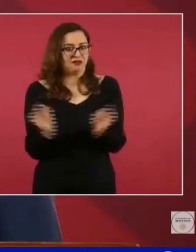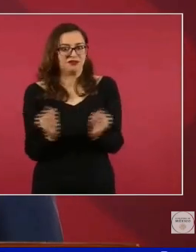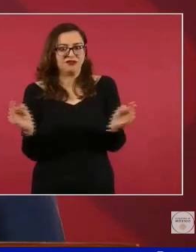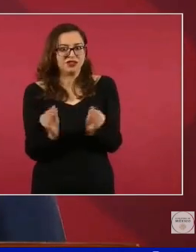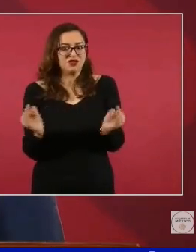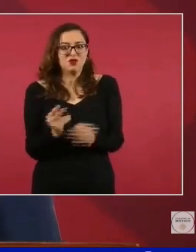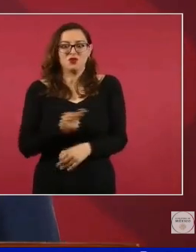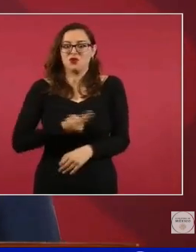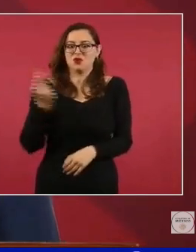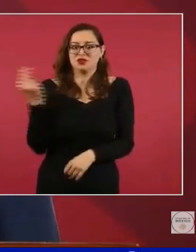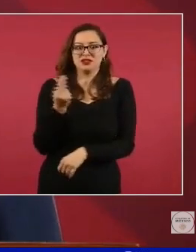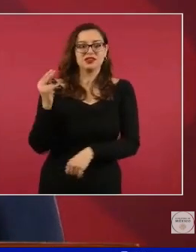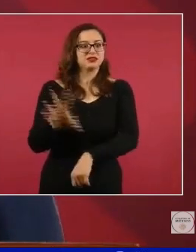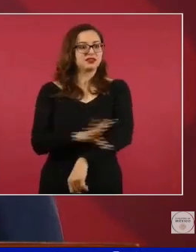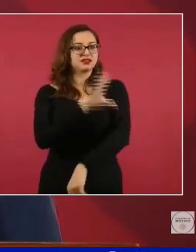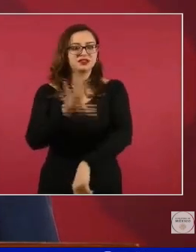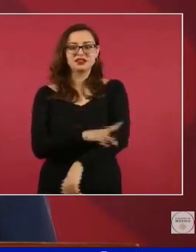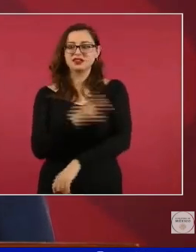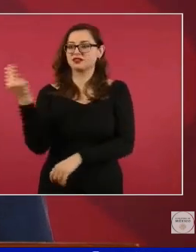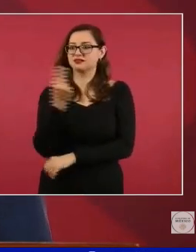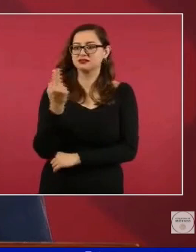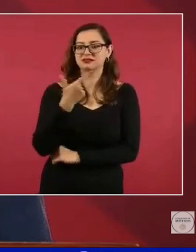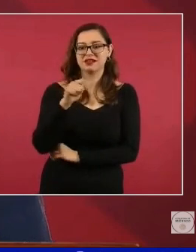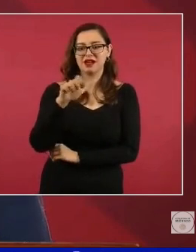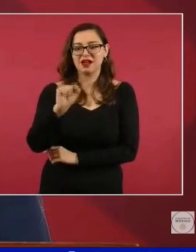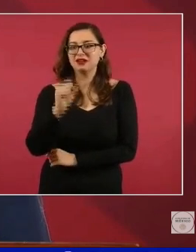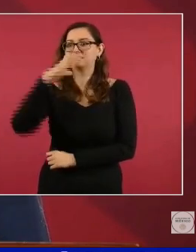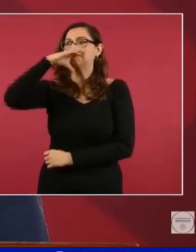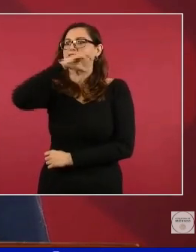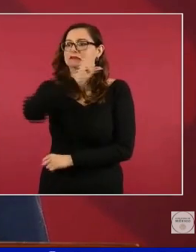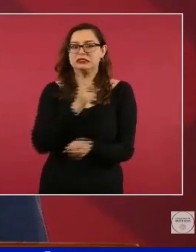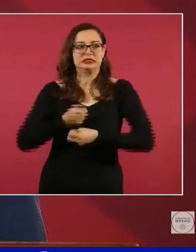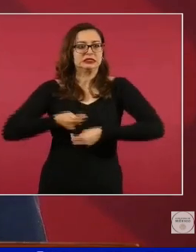va a necesitar energía, se va a necesitar gas.